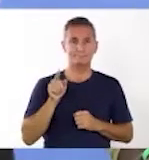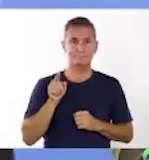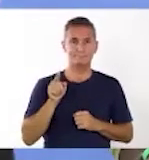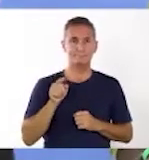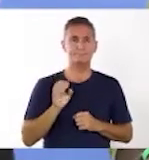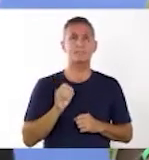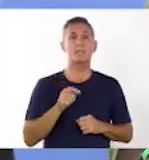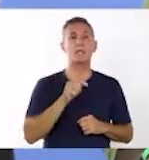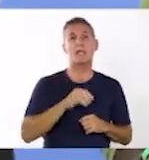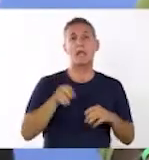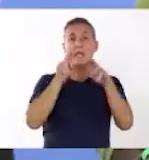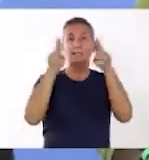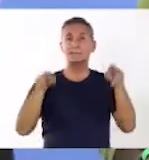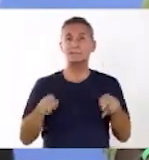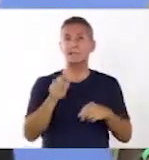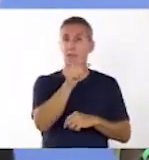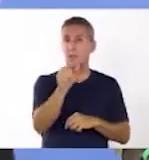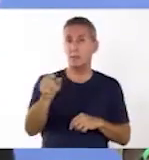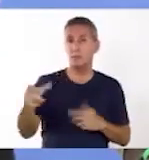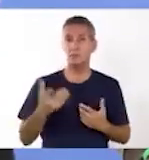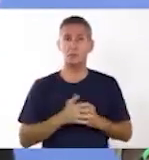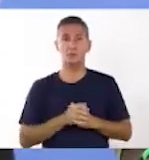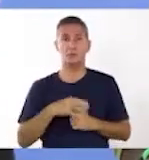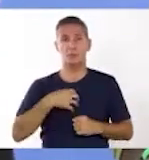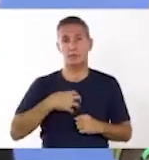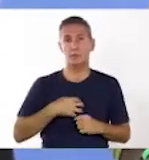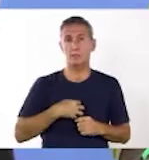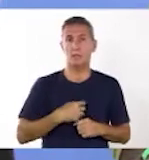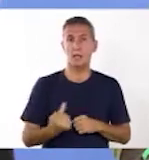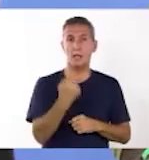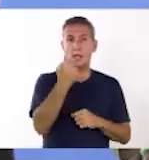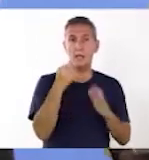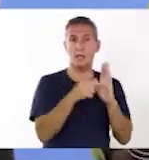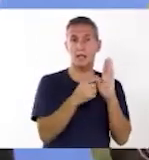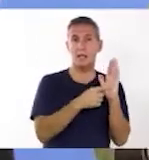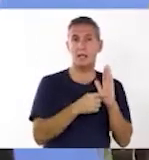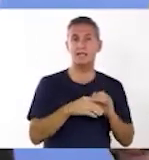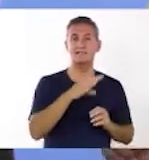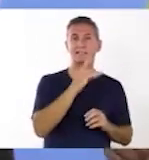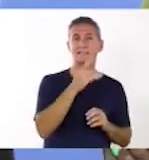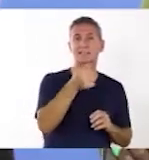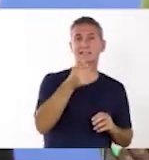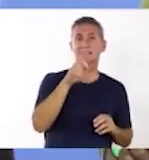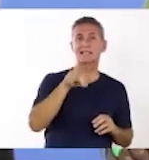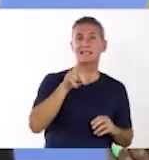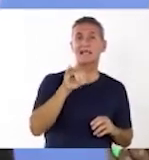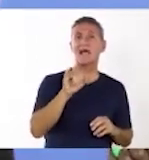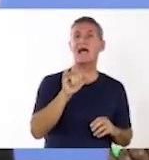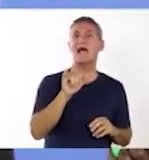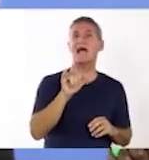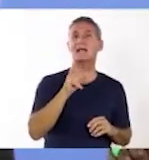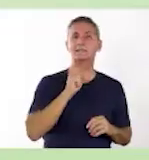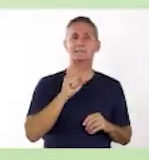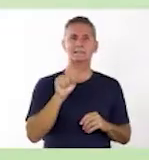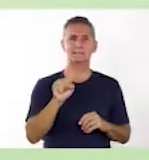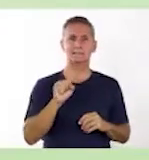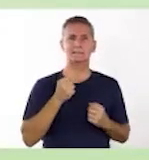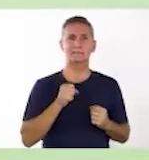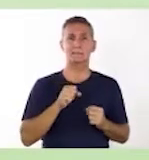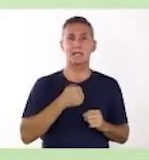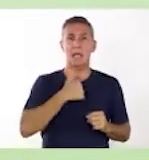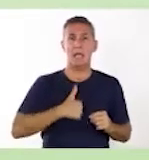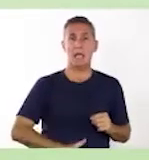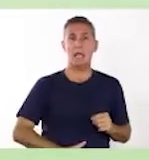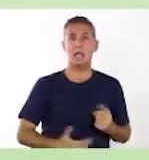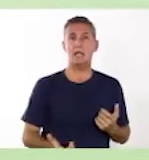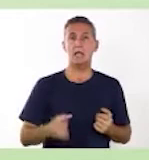hablado de ese sistema de personajes. En ese sistema de personajes teníamos como primero Adamis, que era el hijo